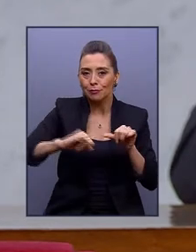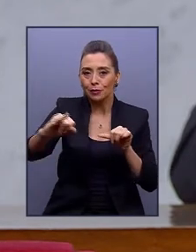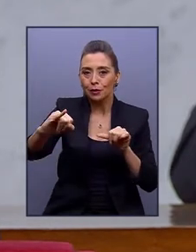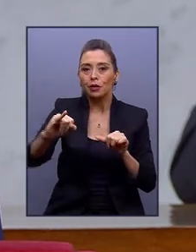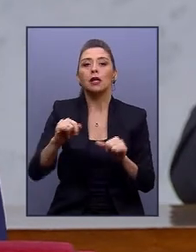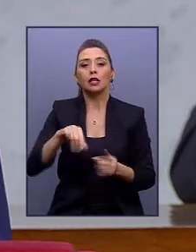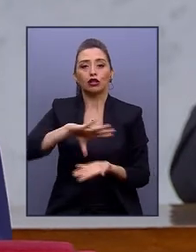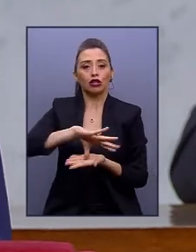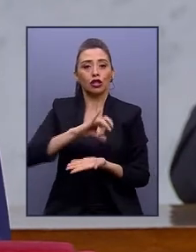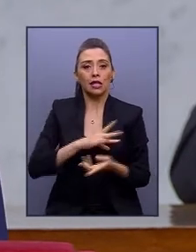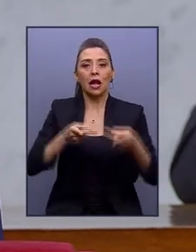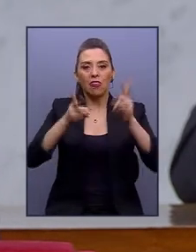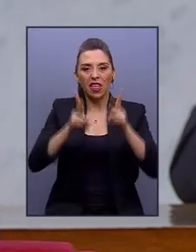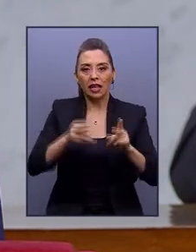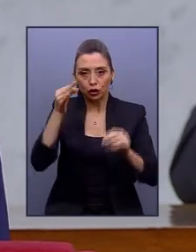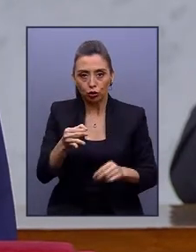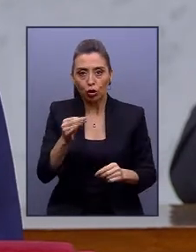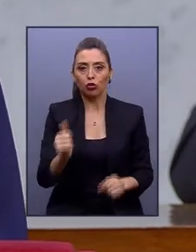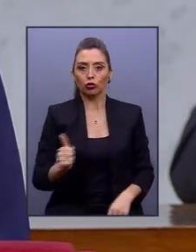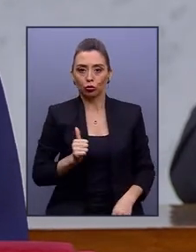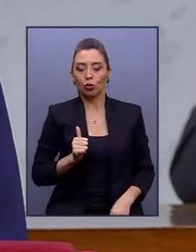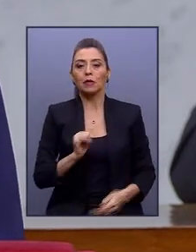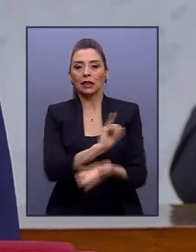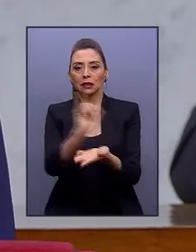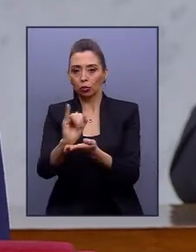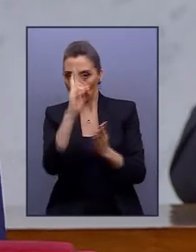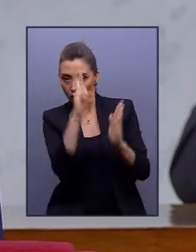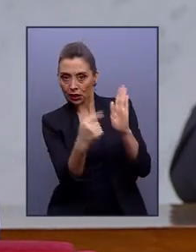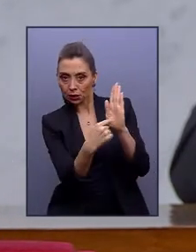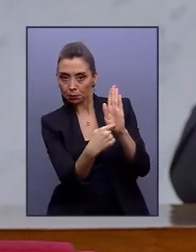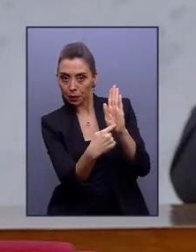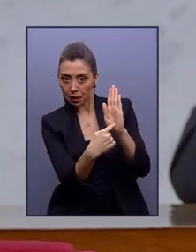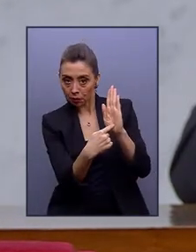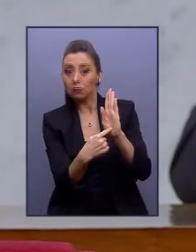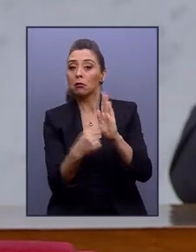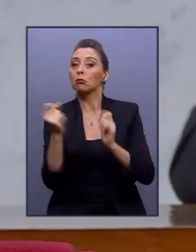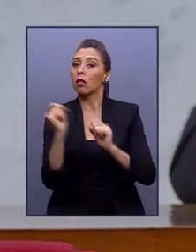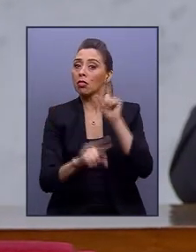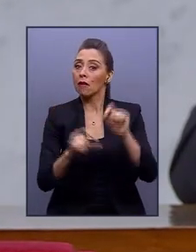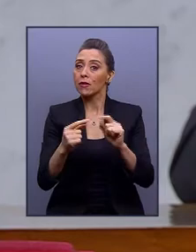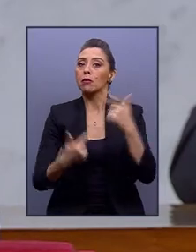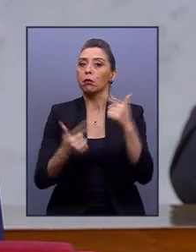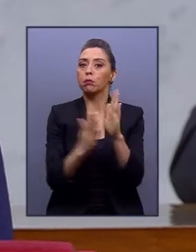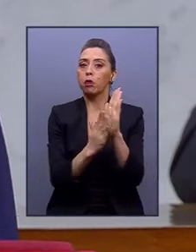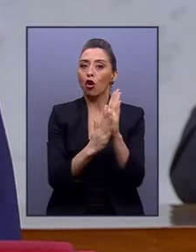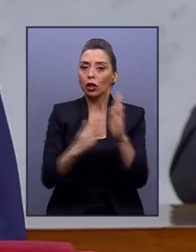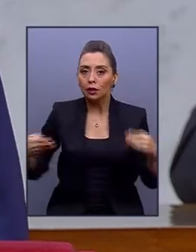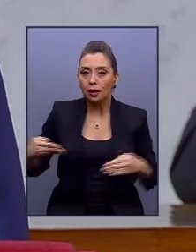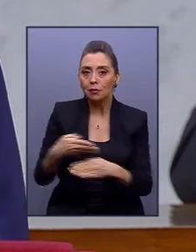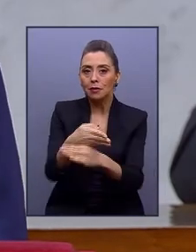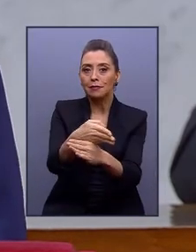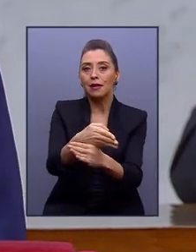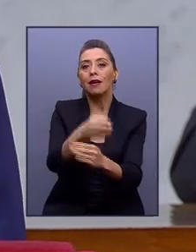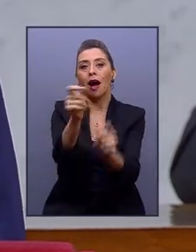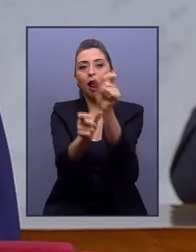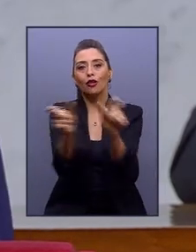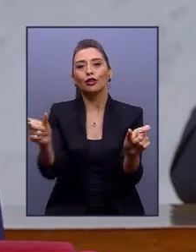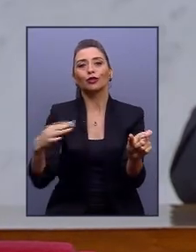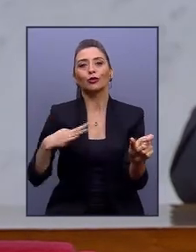derechos efectivos, instituciones que las respetan y defienden con una política transparente y permeable a las necesidades de la